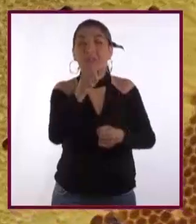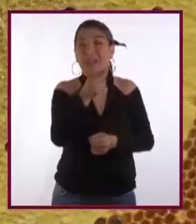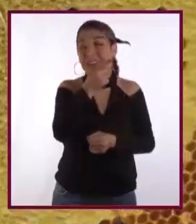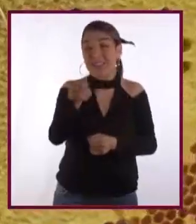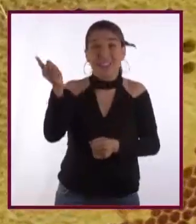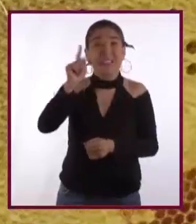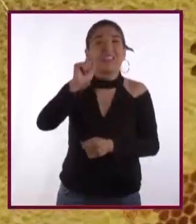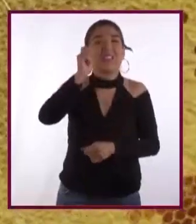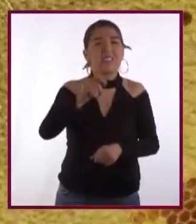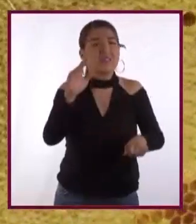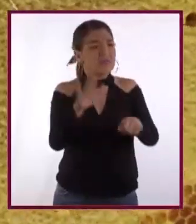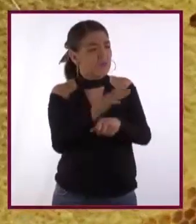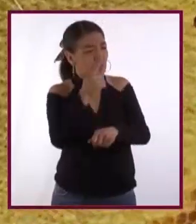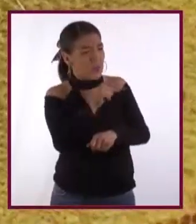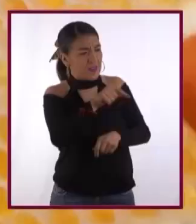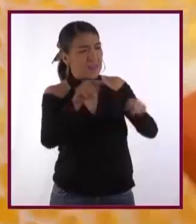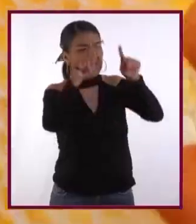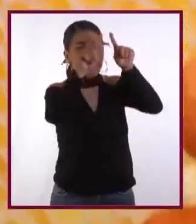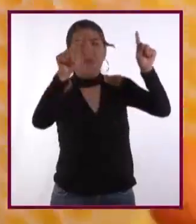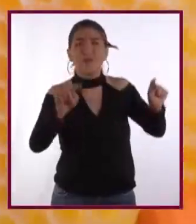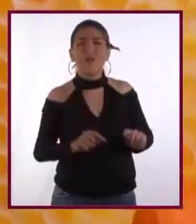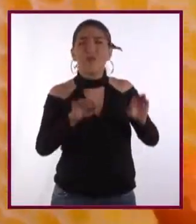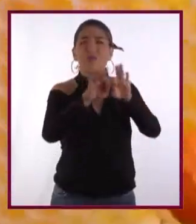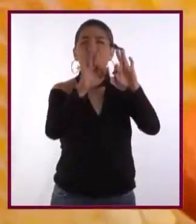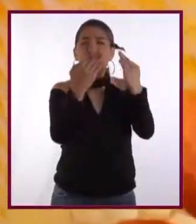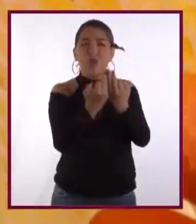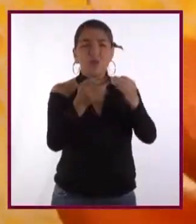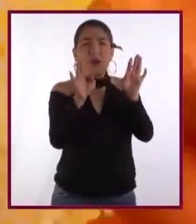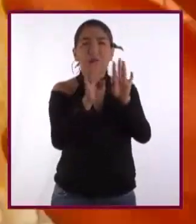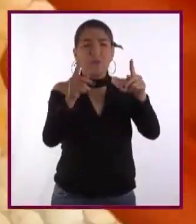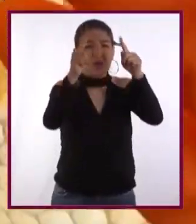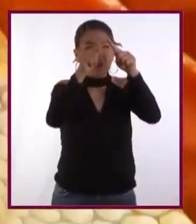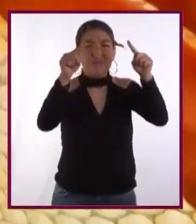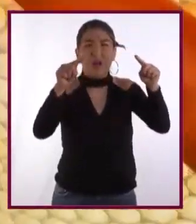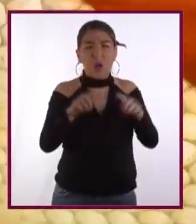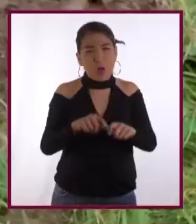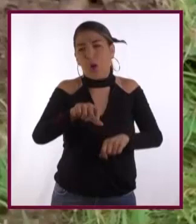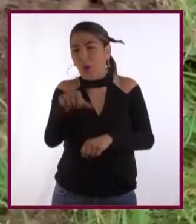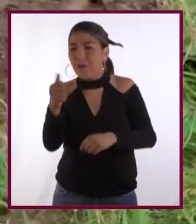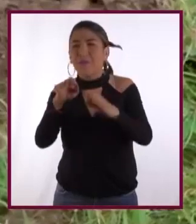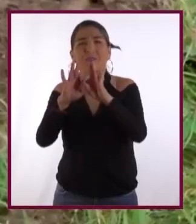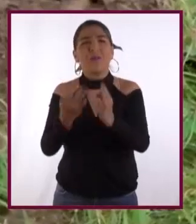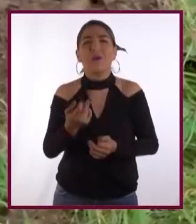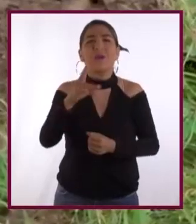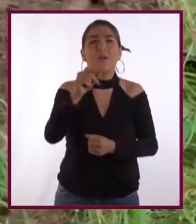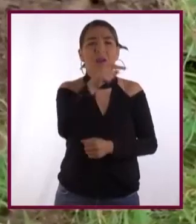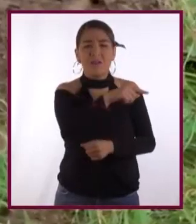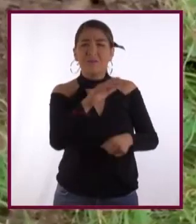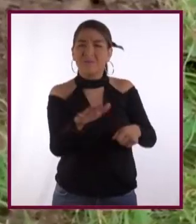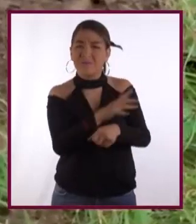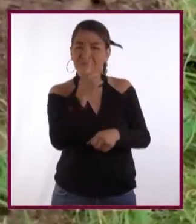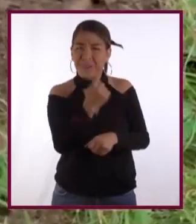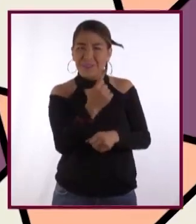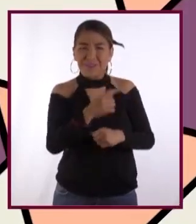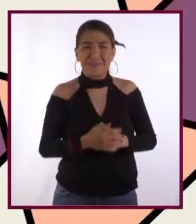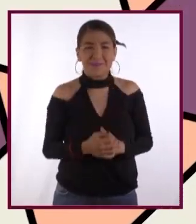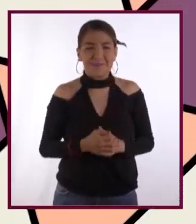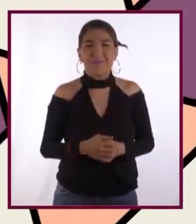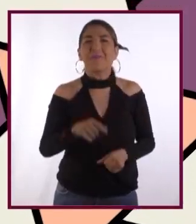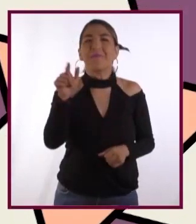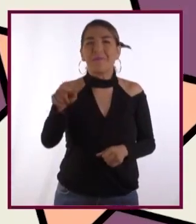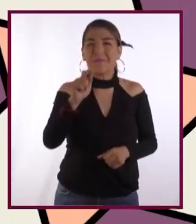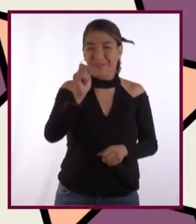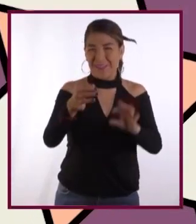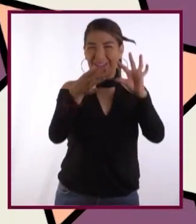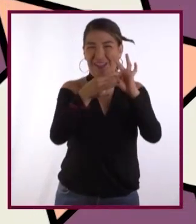han lanzado algunas hipótesis de por qué los panales están formados por hexágonos y no con otra figura geométrica. Ahora